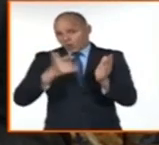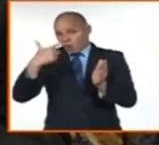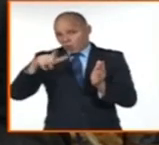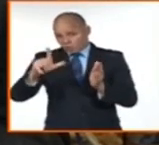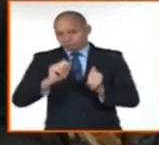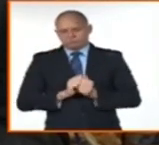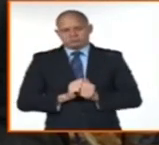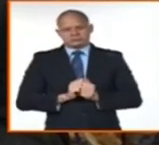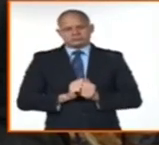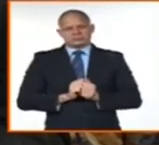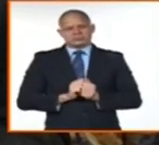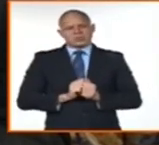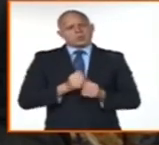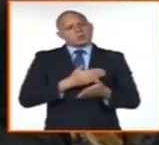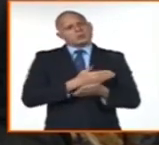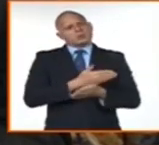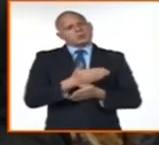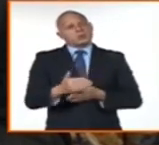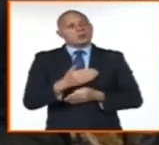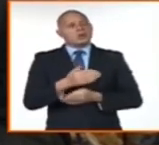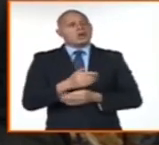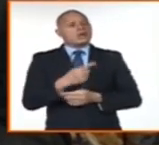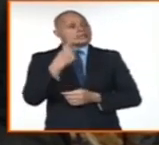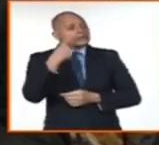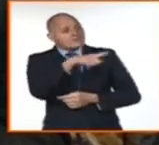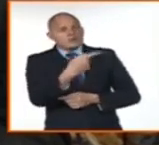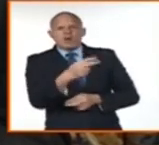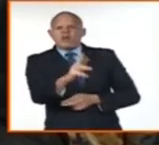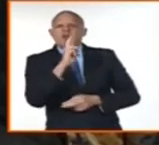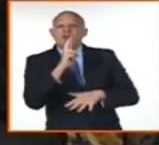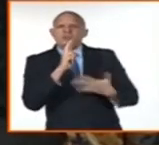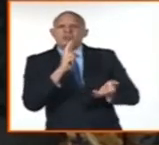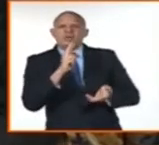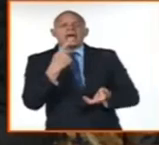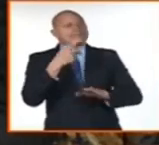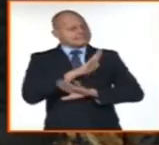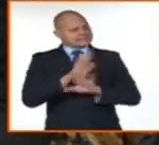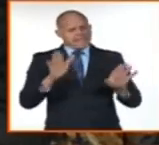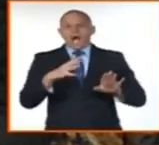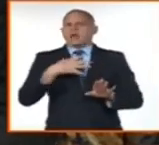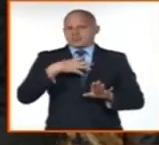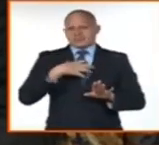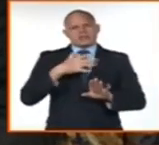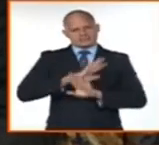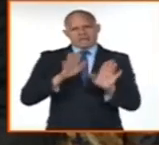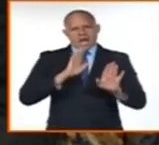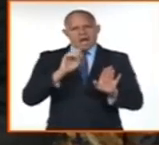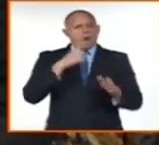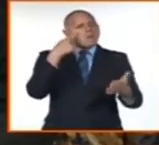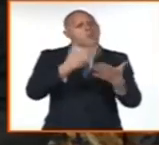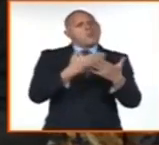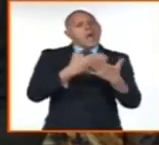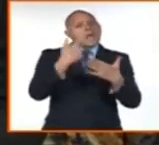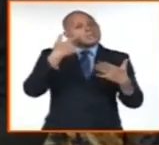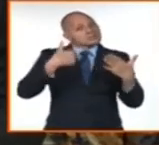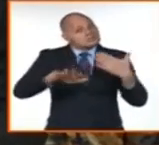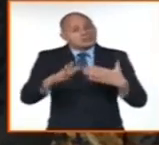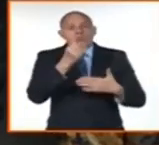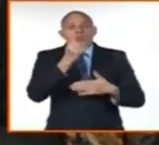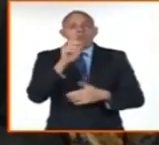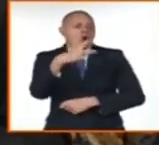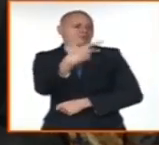que después fueron 5 candidatos, de esos 3 ya son vacunas, y los otros 2 que están en las últimas etapas de ensayos clínicos van a ser